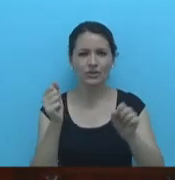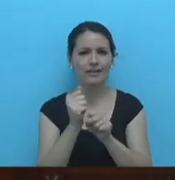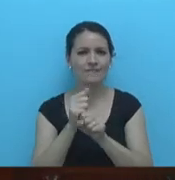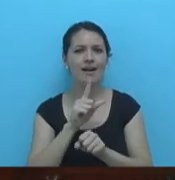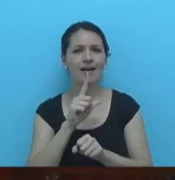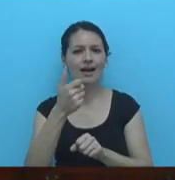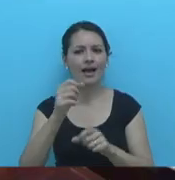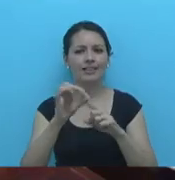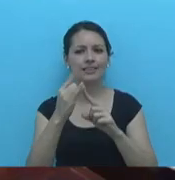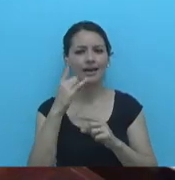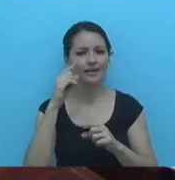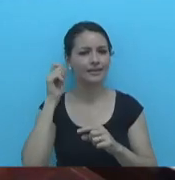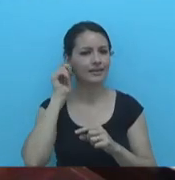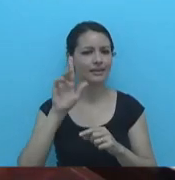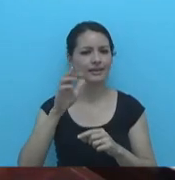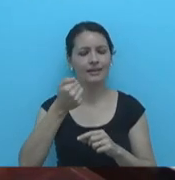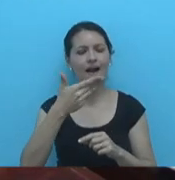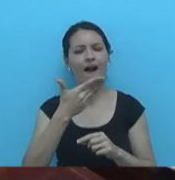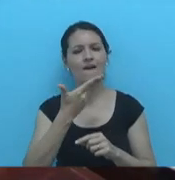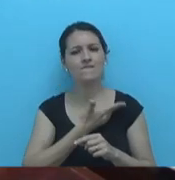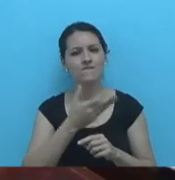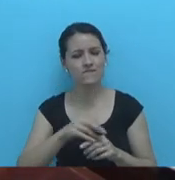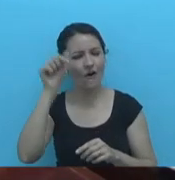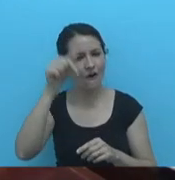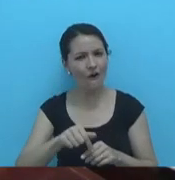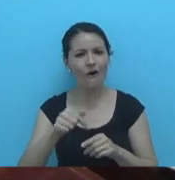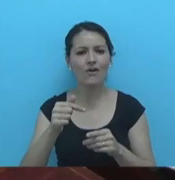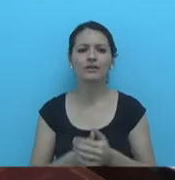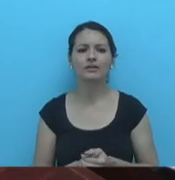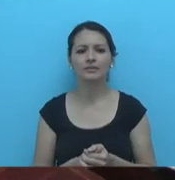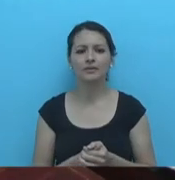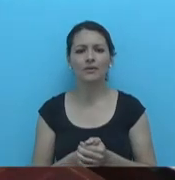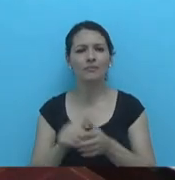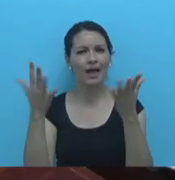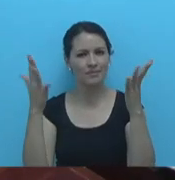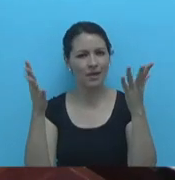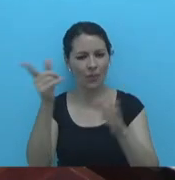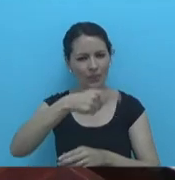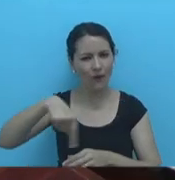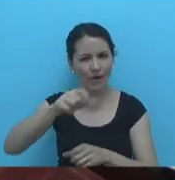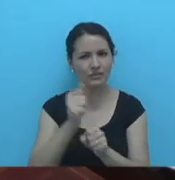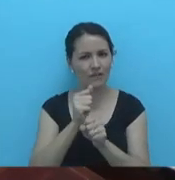los diputados, rendirle nuestro reconocimiento por la labor que hacen todos los días.